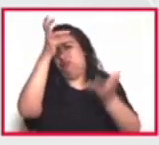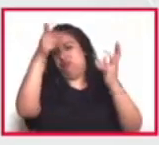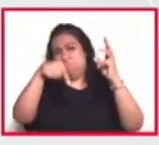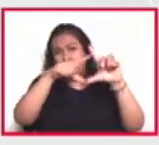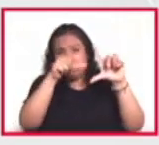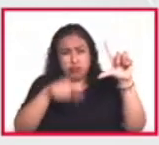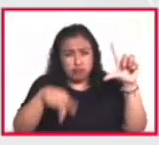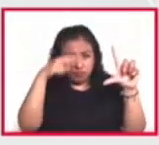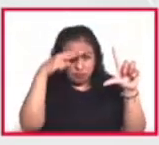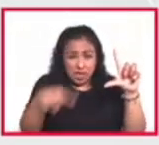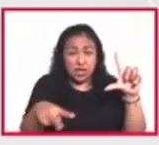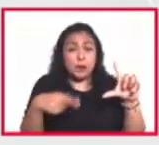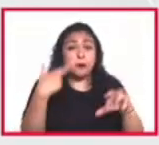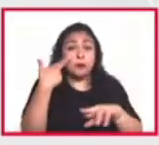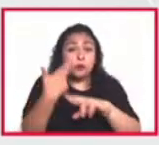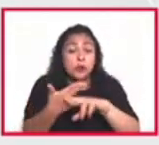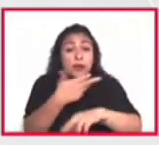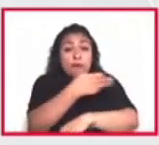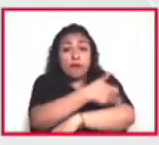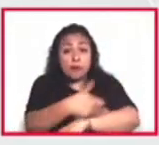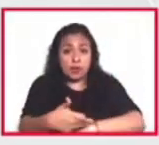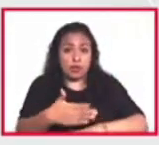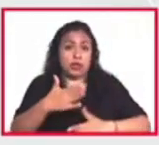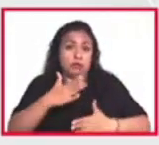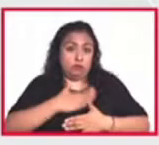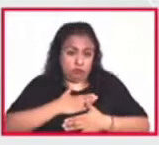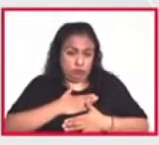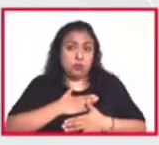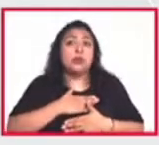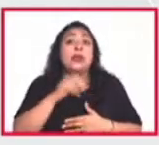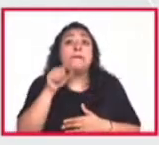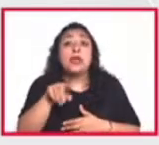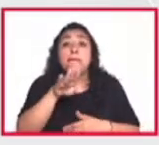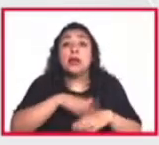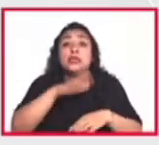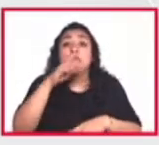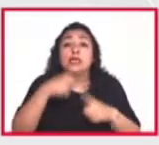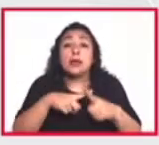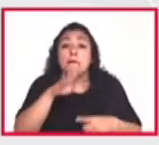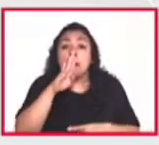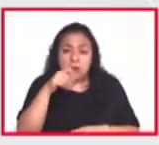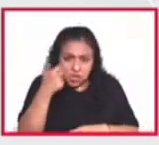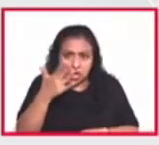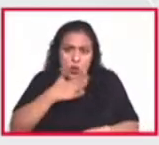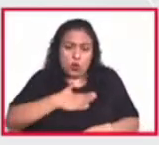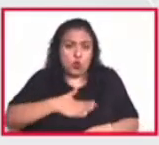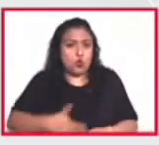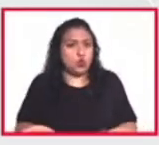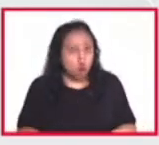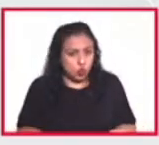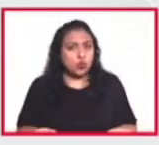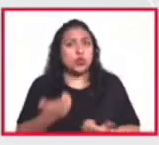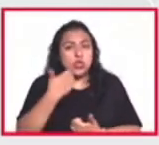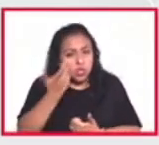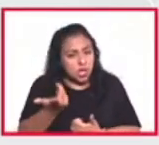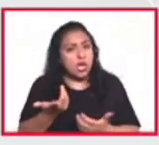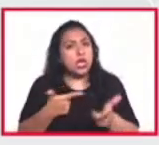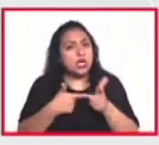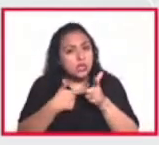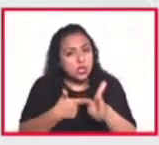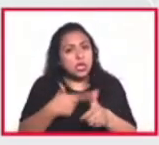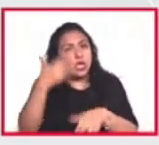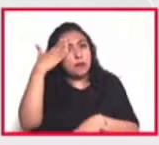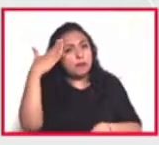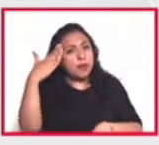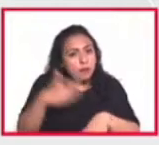el papel de los familiares y muy específicamente de las madres en busca de justicia, y en busca de mantener la memoria